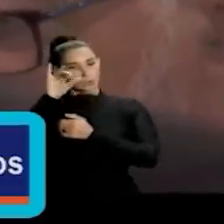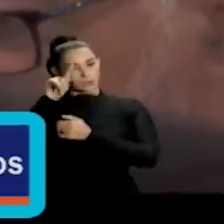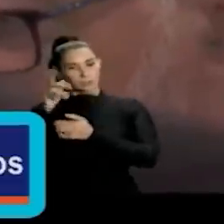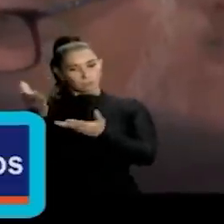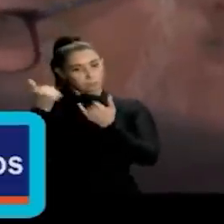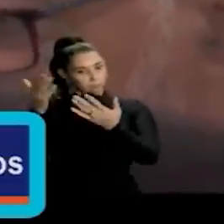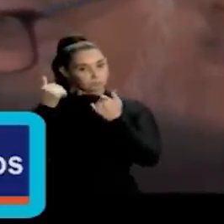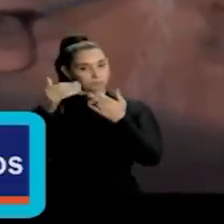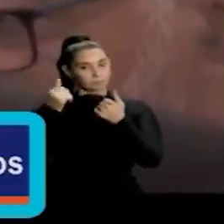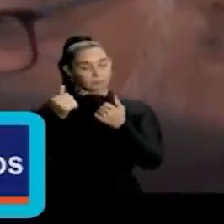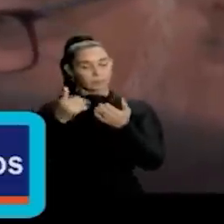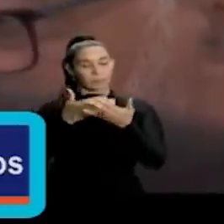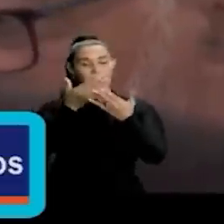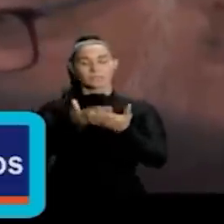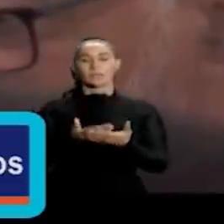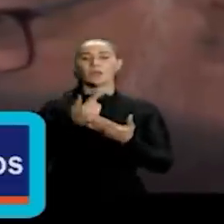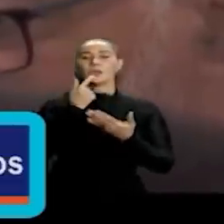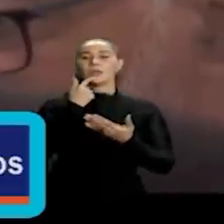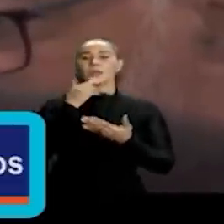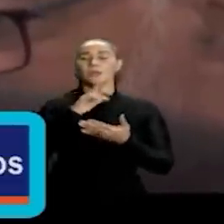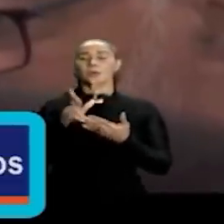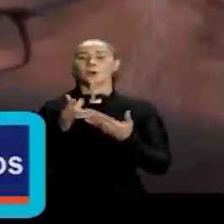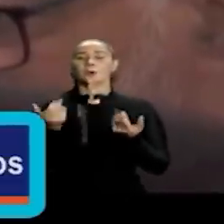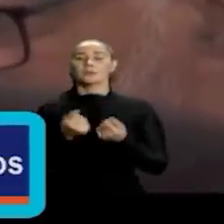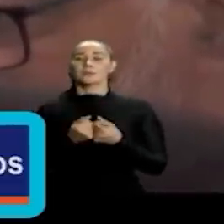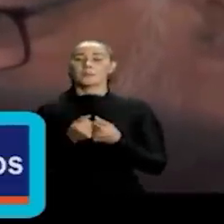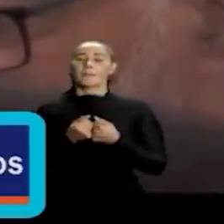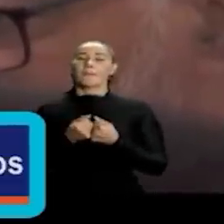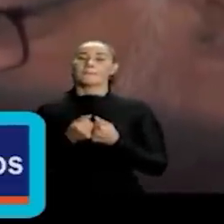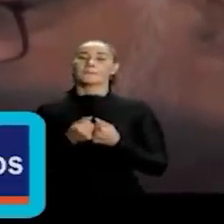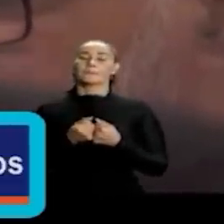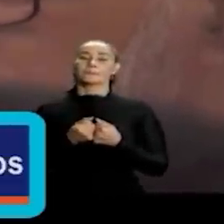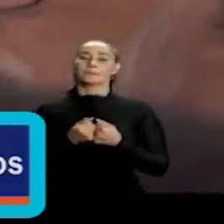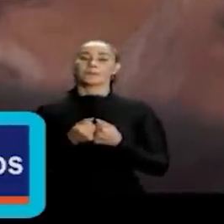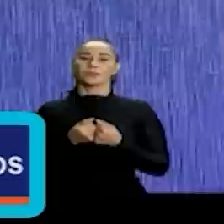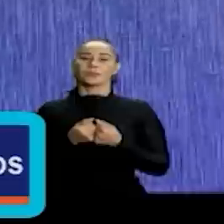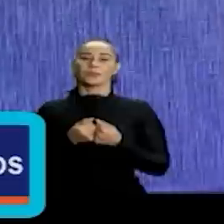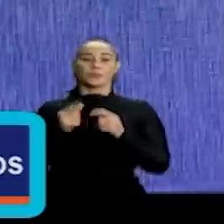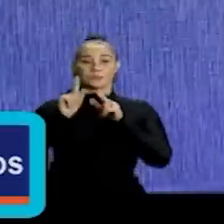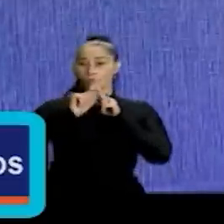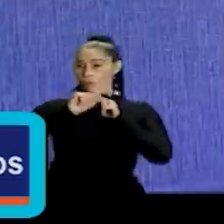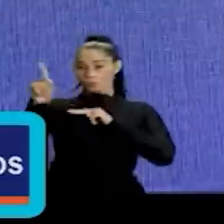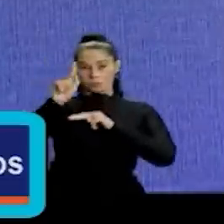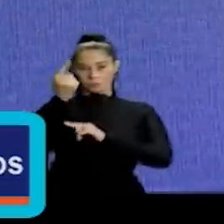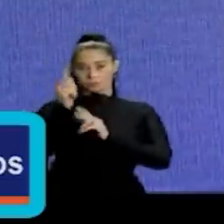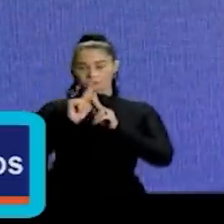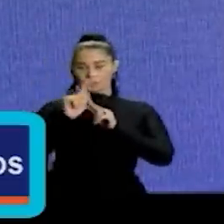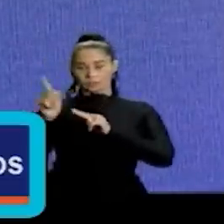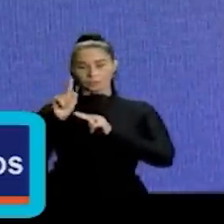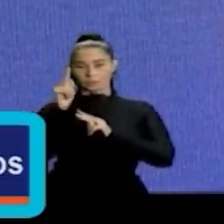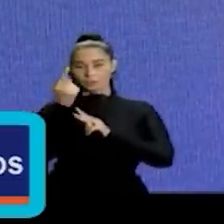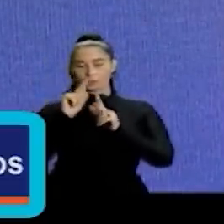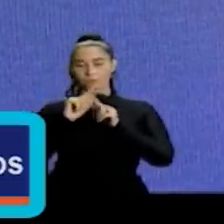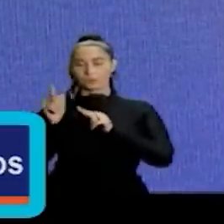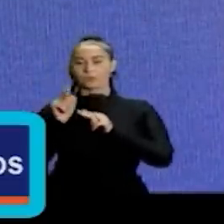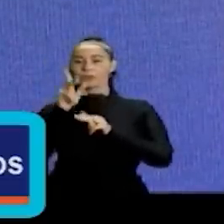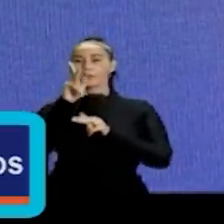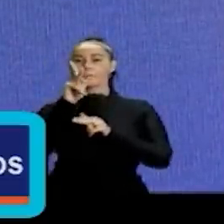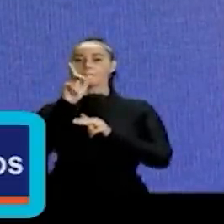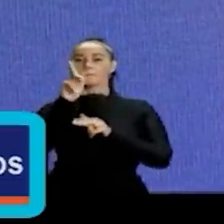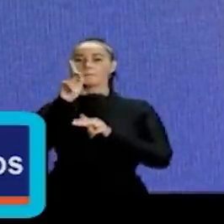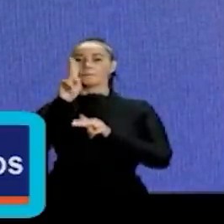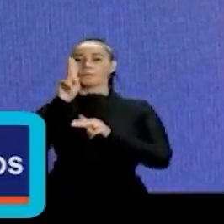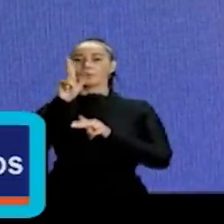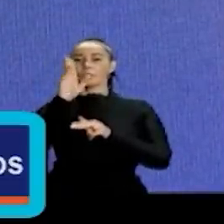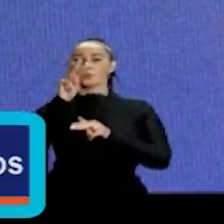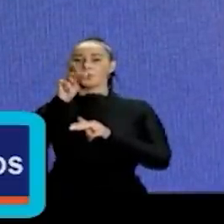se entregaran, que usted le recomendara que se entregaran. Bueno, se escapó uno básicamente, el denominado La Pluma, porque